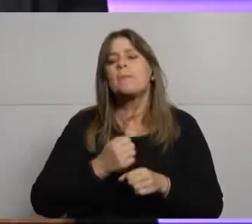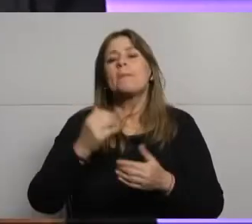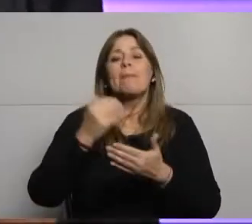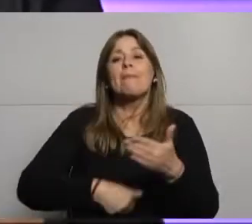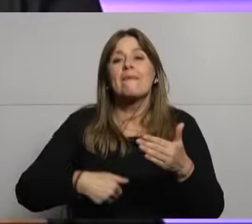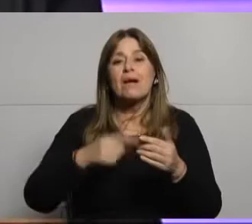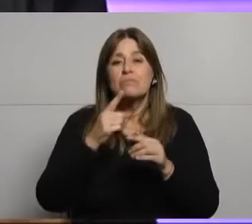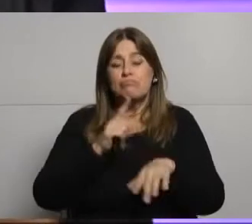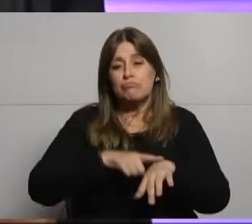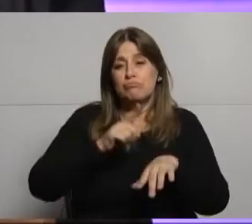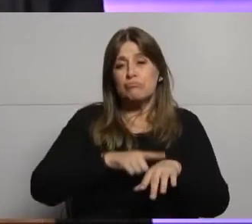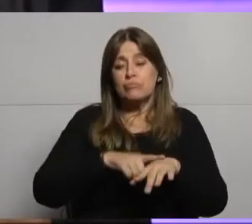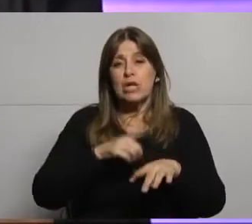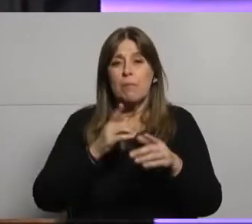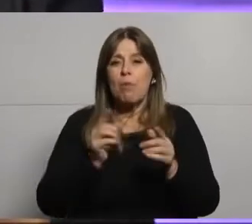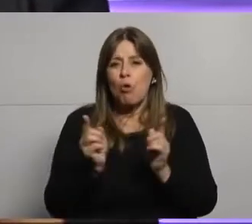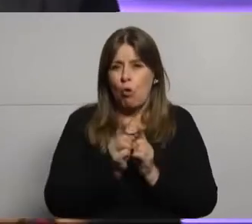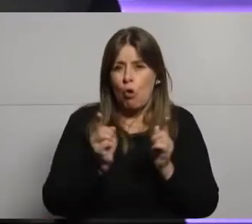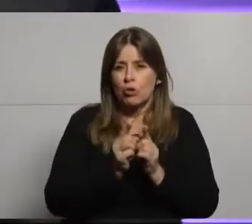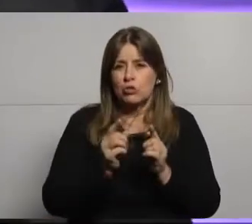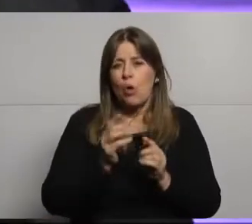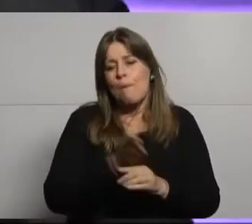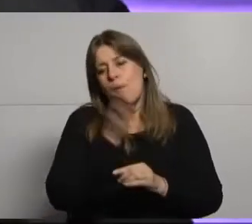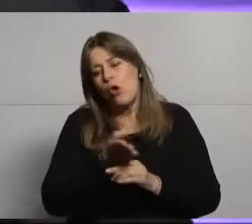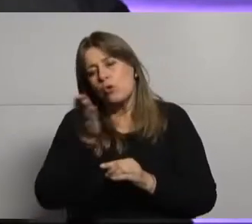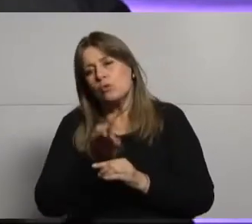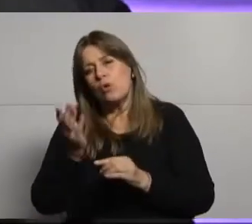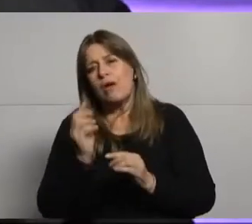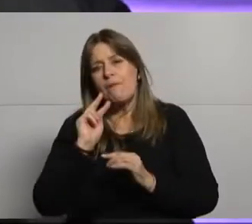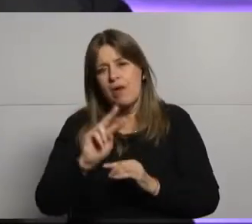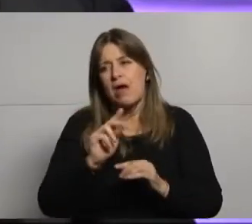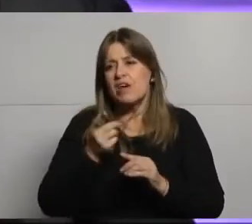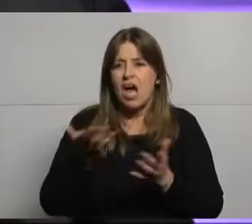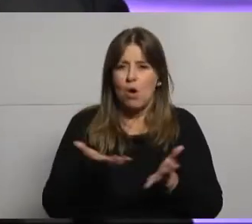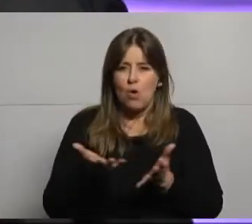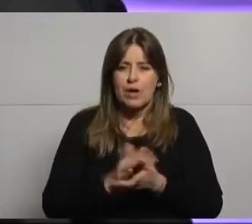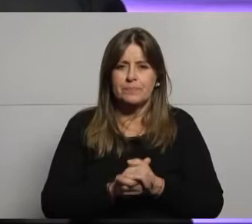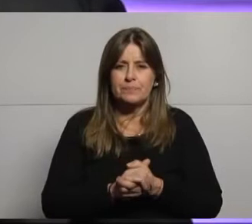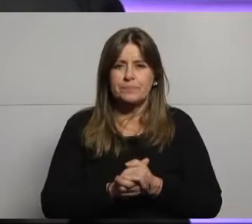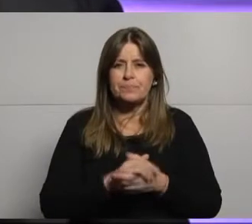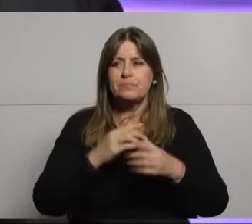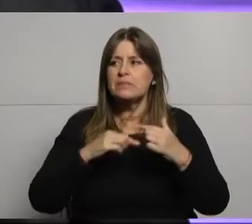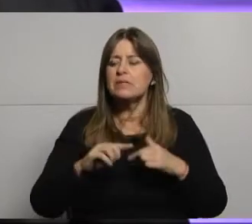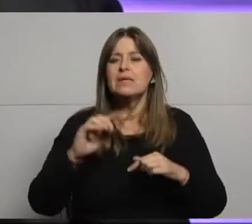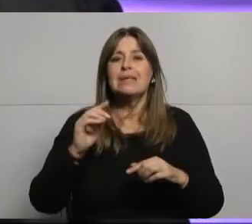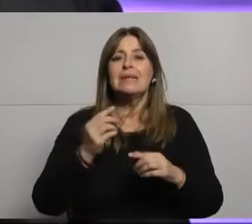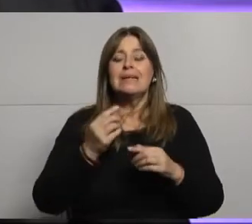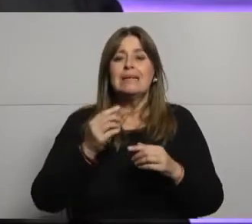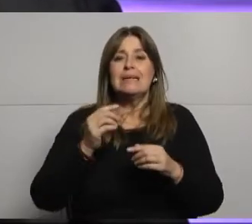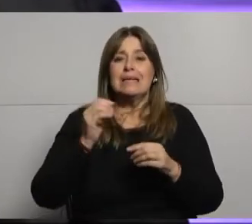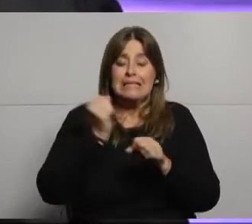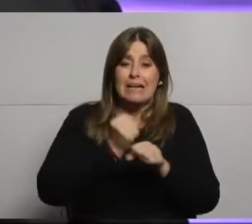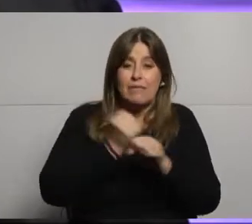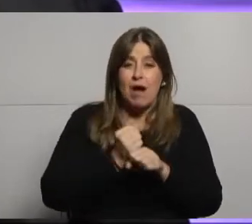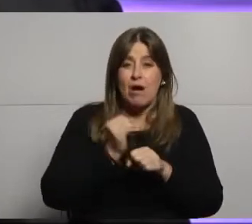sacar en un tiempo relativamente corto los productos que les voy a mostrar. Quiero resaltar el trabajo